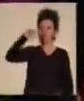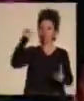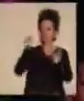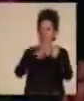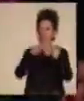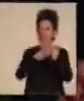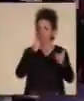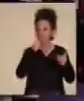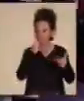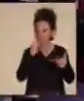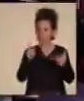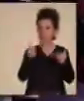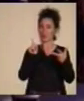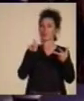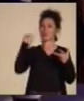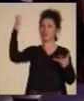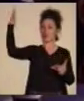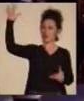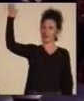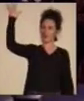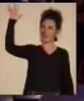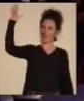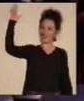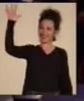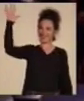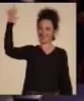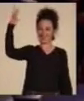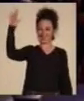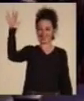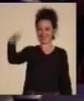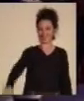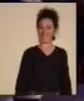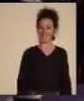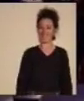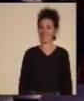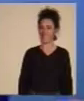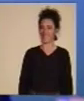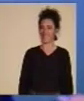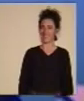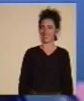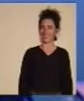Los tabletúos.